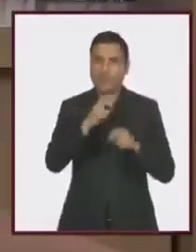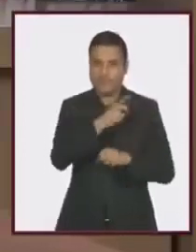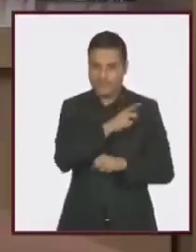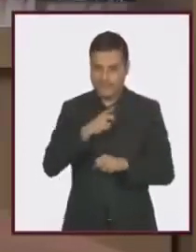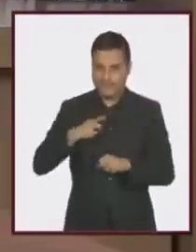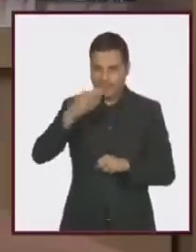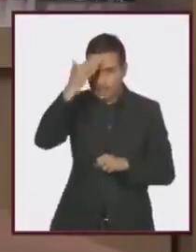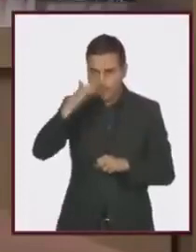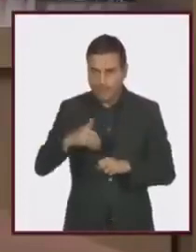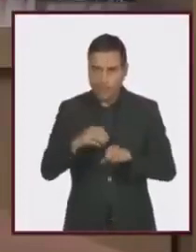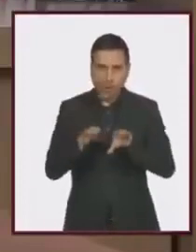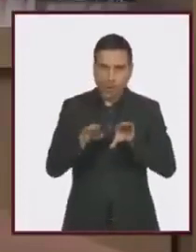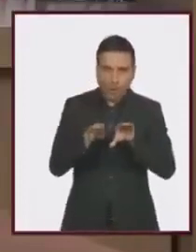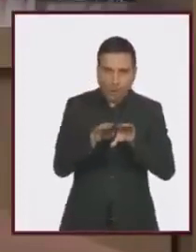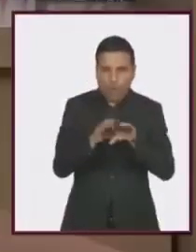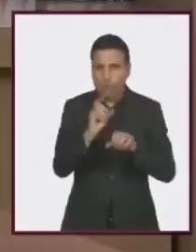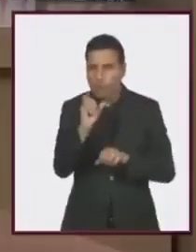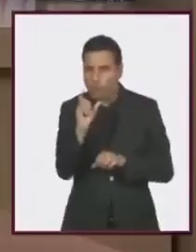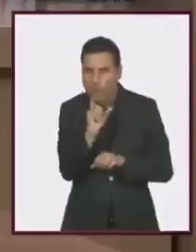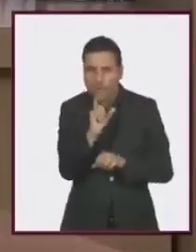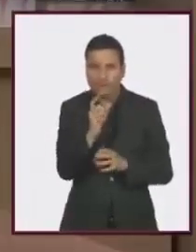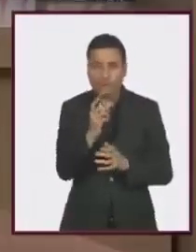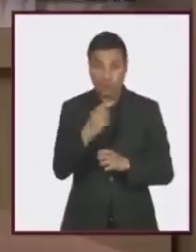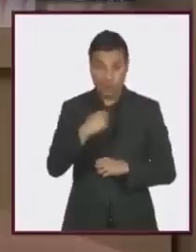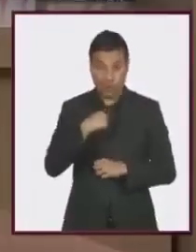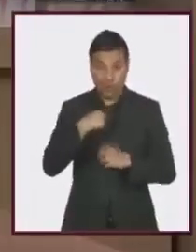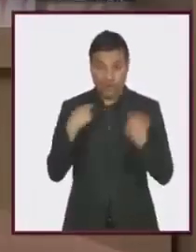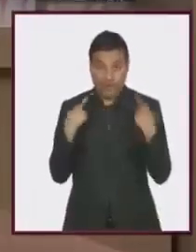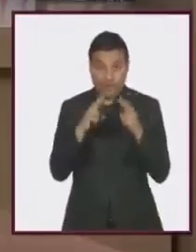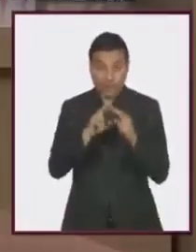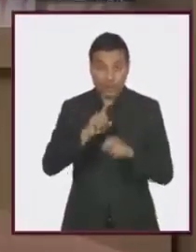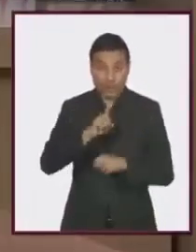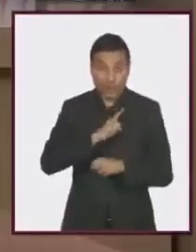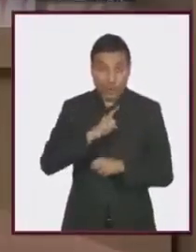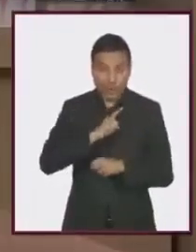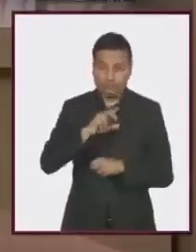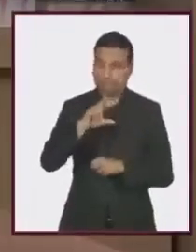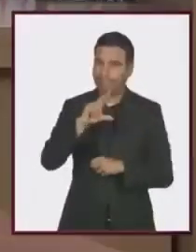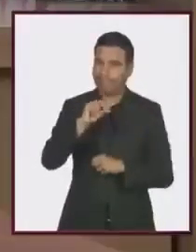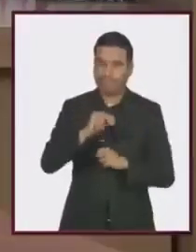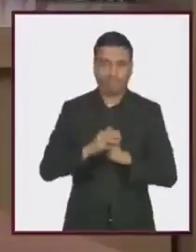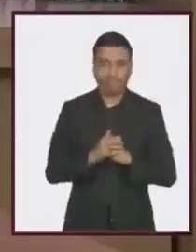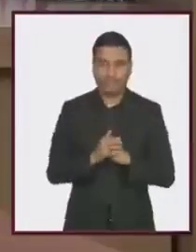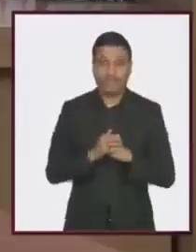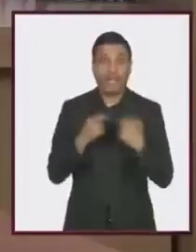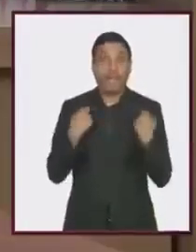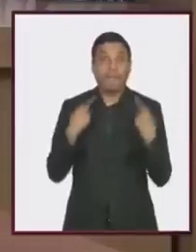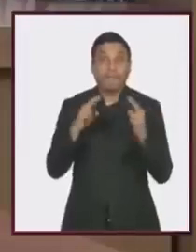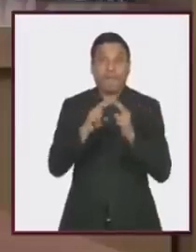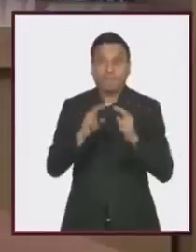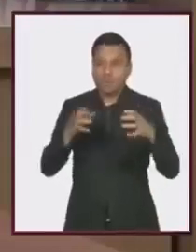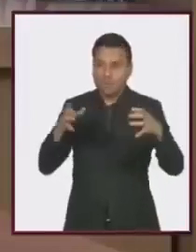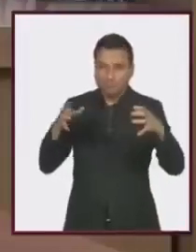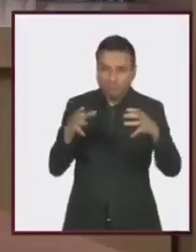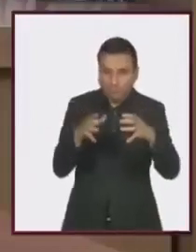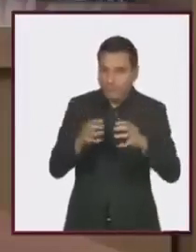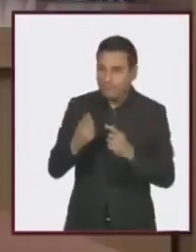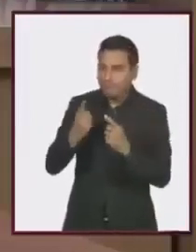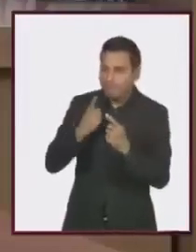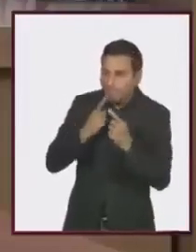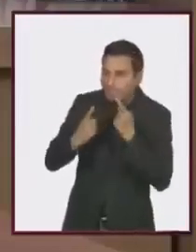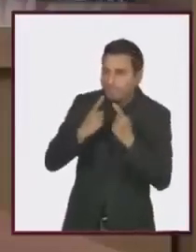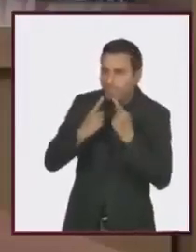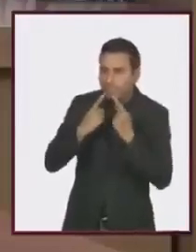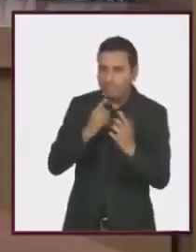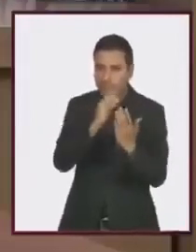profesional, pero hacerlo en colectivo, tomando en consideración básicamente el diagnóstico que vamos a hacer de